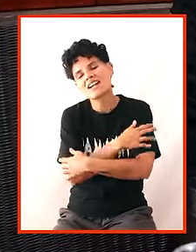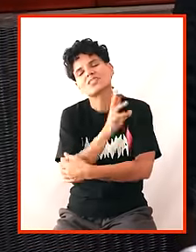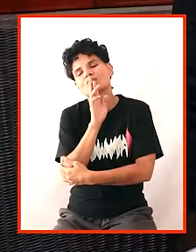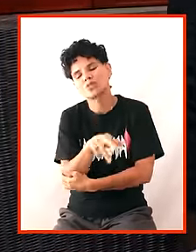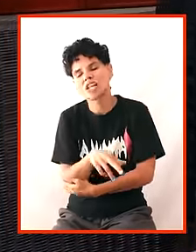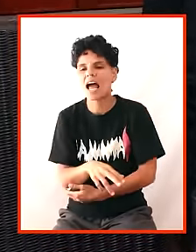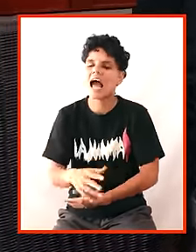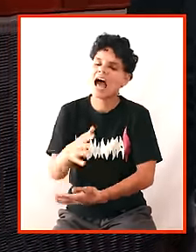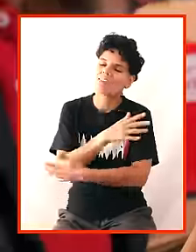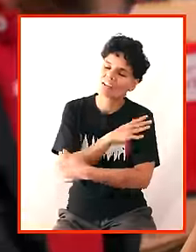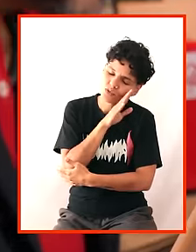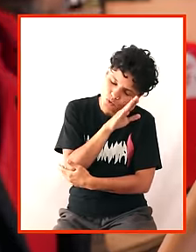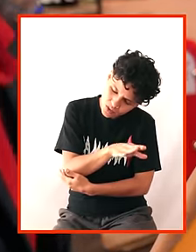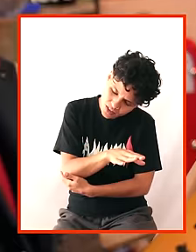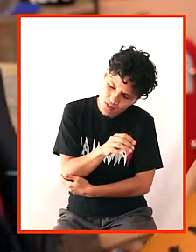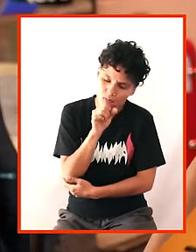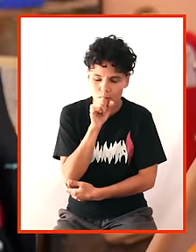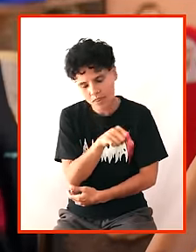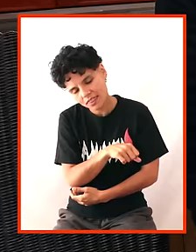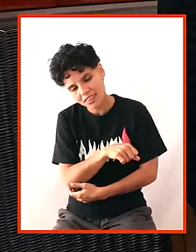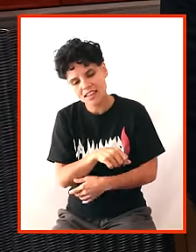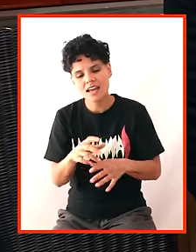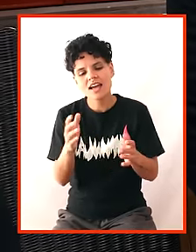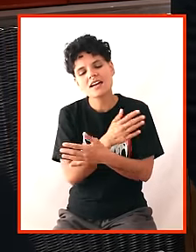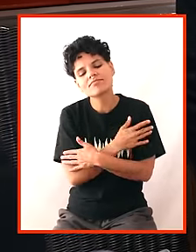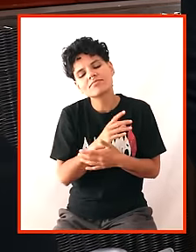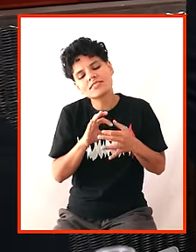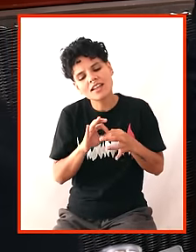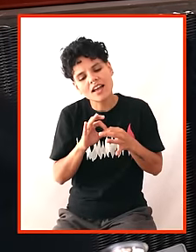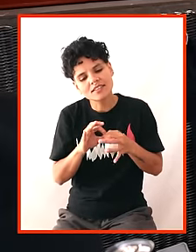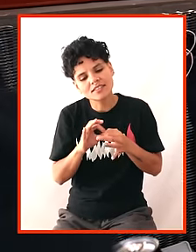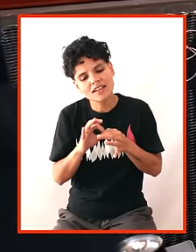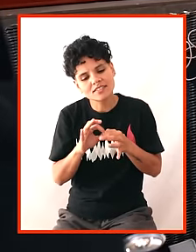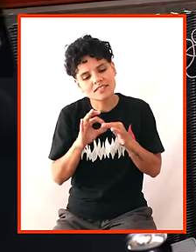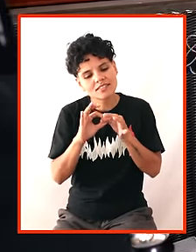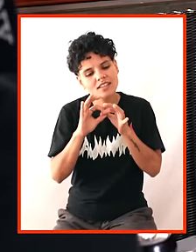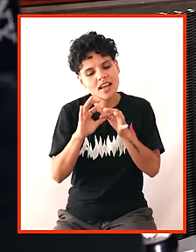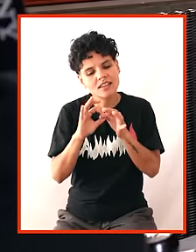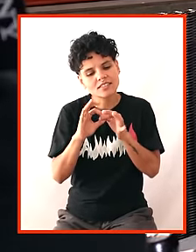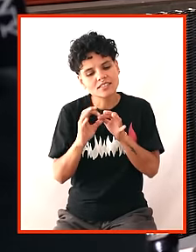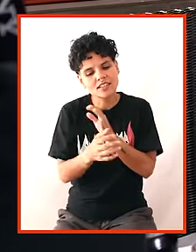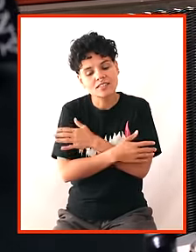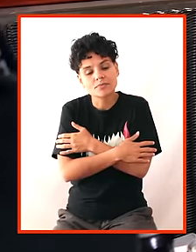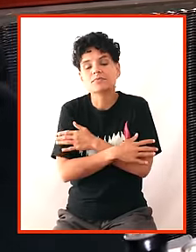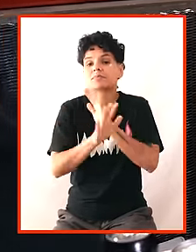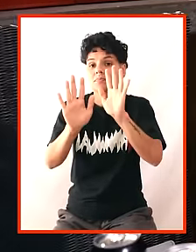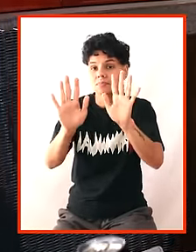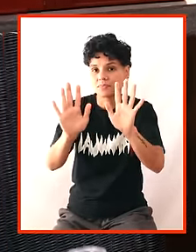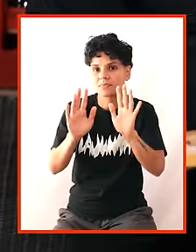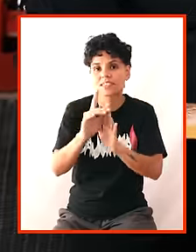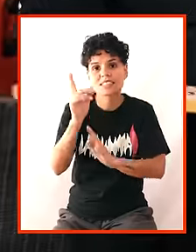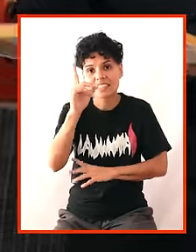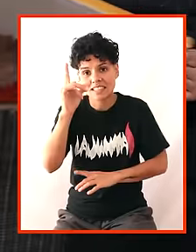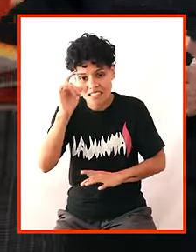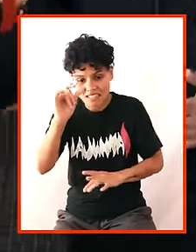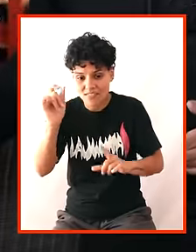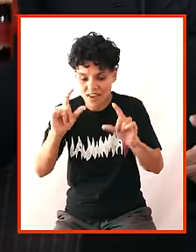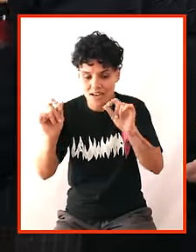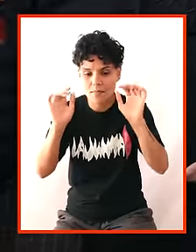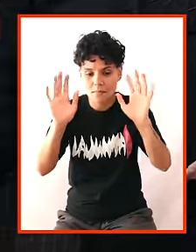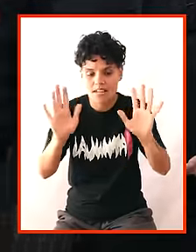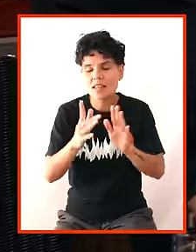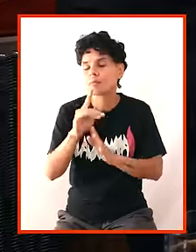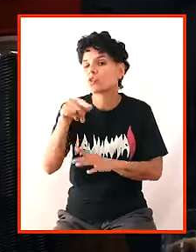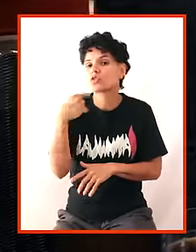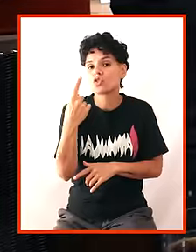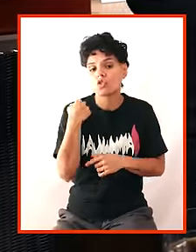Abrazos sureños. Abrazos con sueños. Ahí está. Gracias, chiquillo. No, por favor. Se nos han mandado. Oye, pero para, no queremos que se vayan todos,